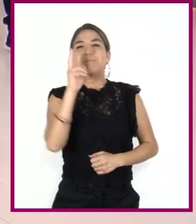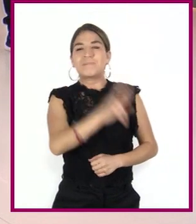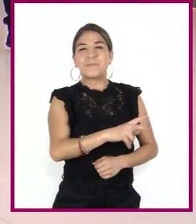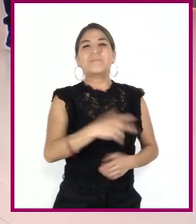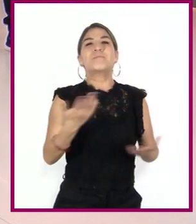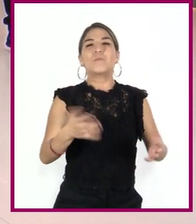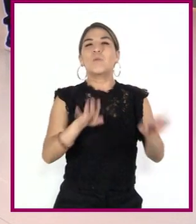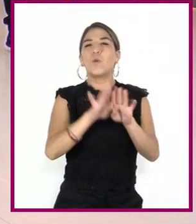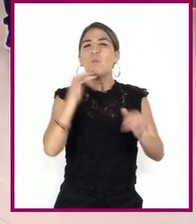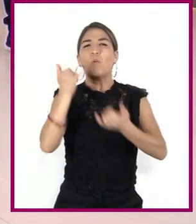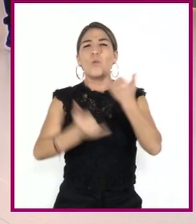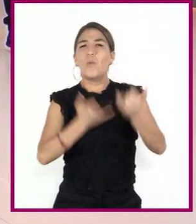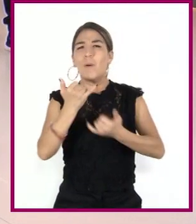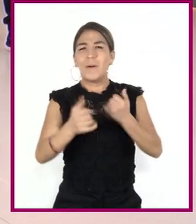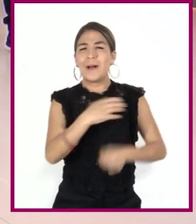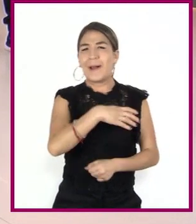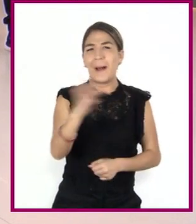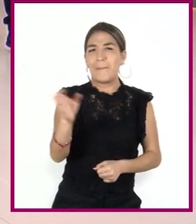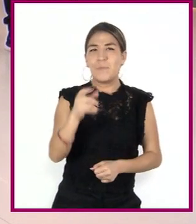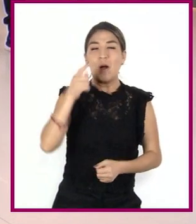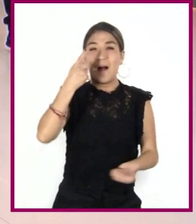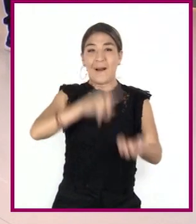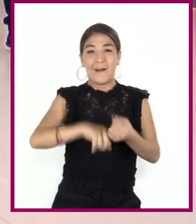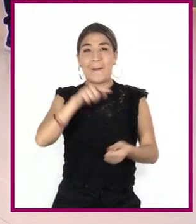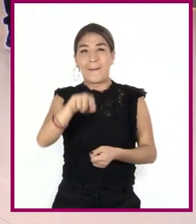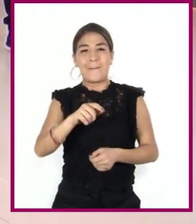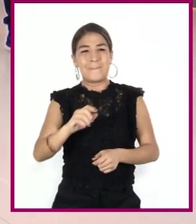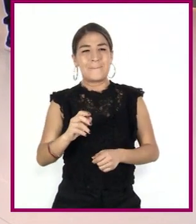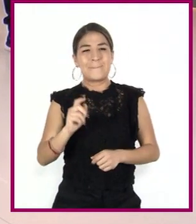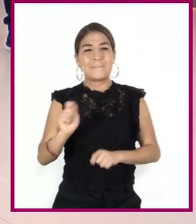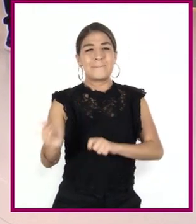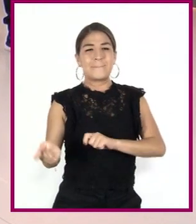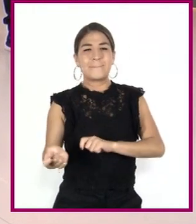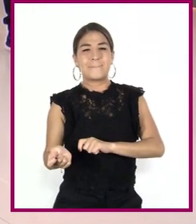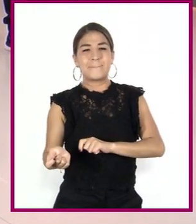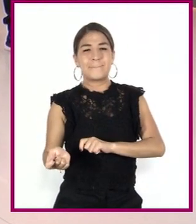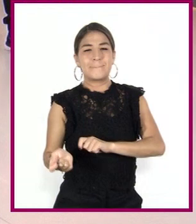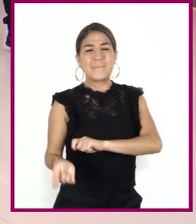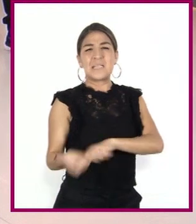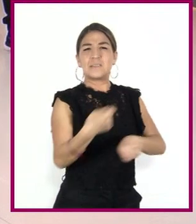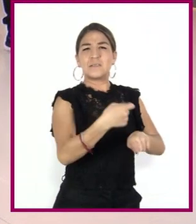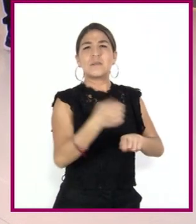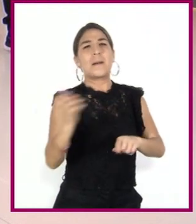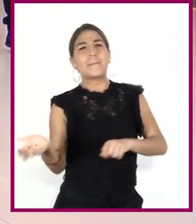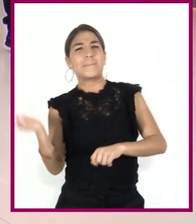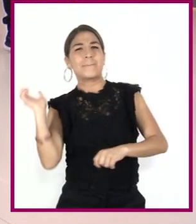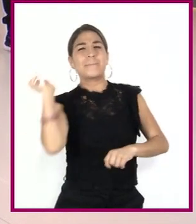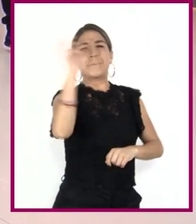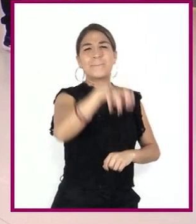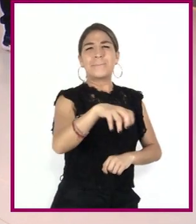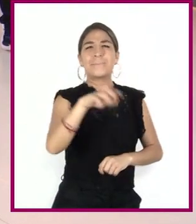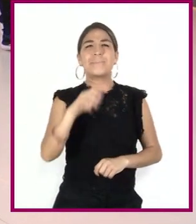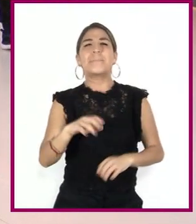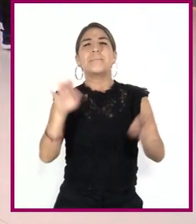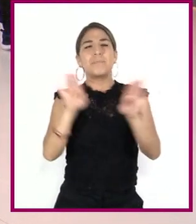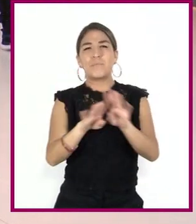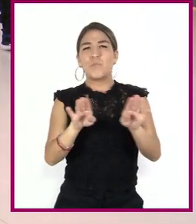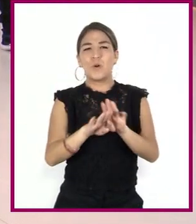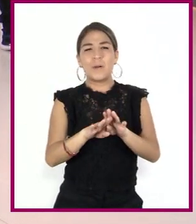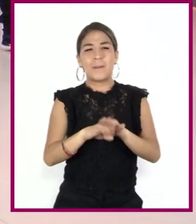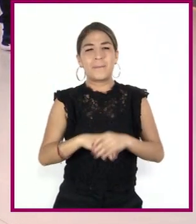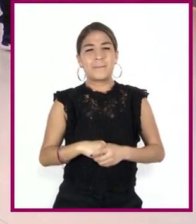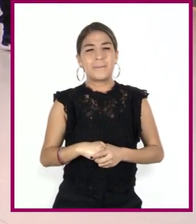de juego. El campo de juego en el béisbol tiene una formación de diamante y las